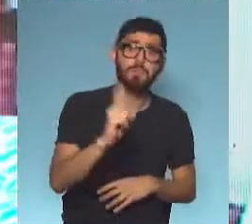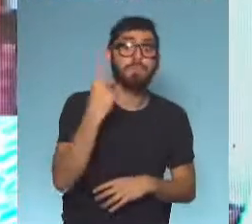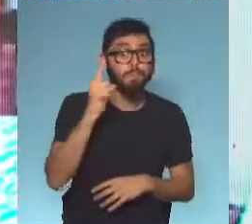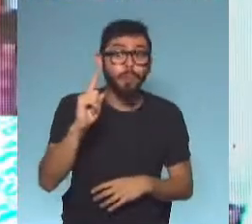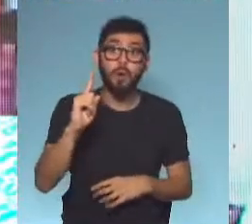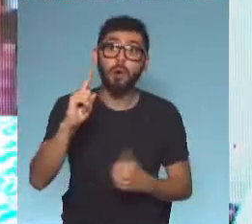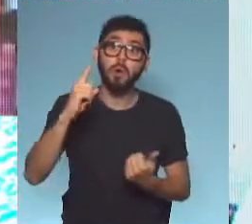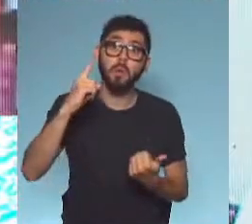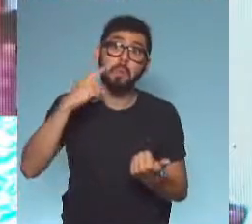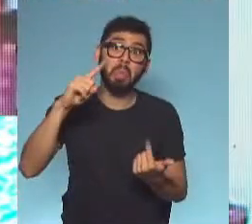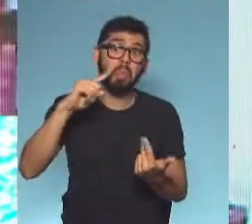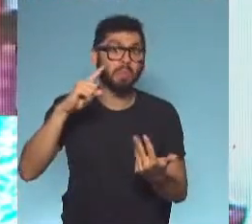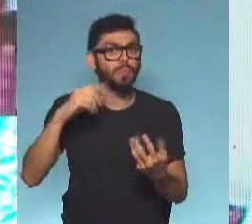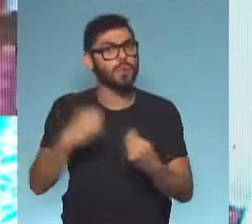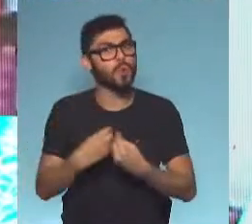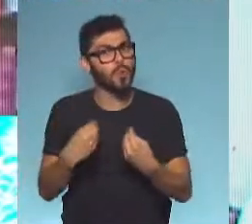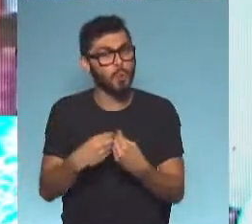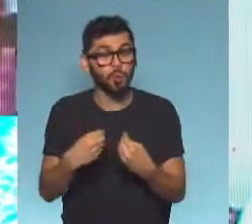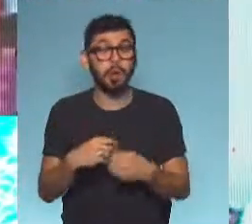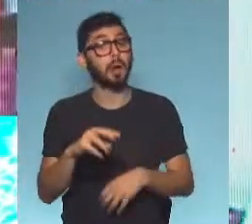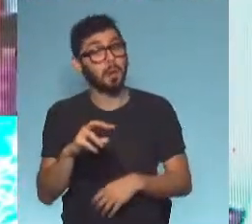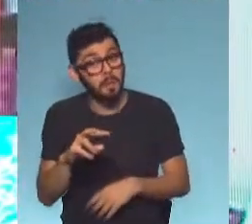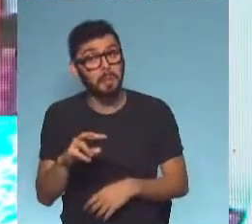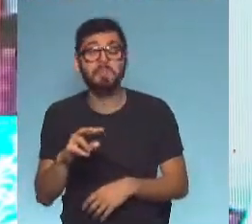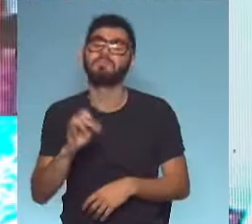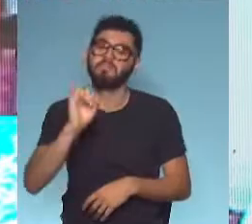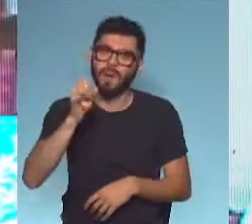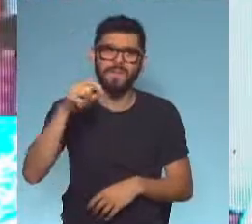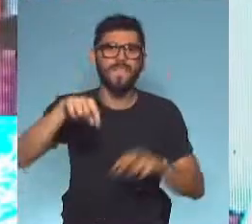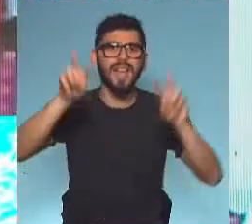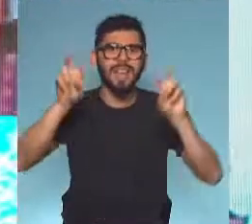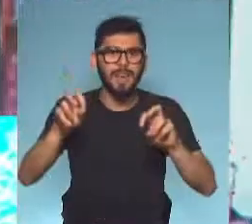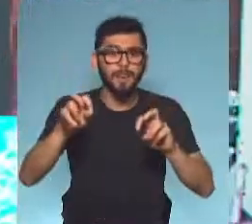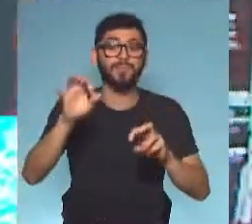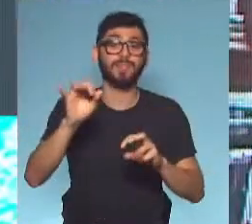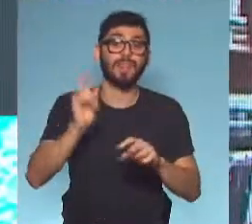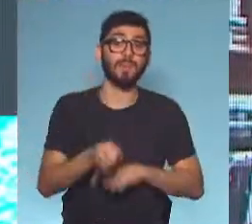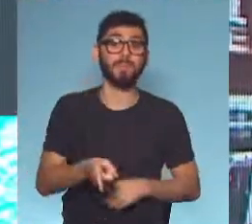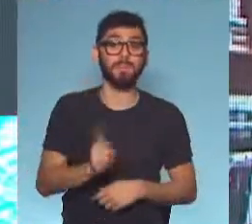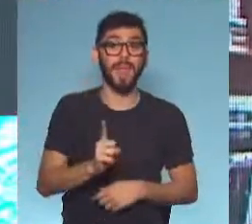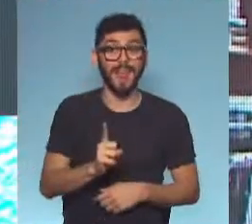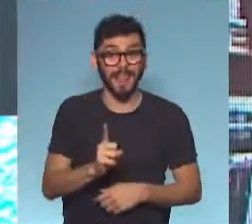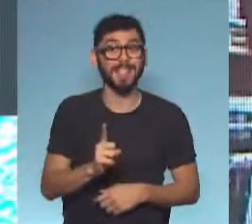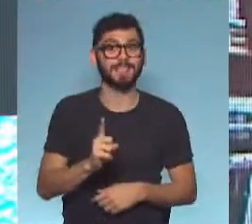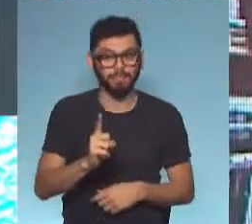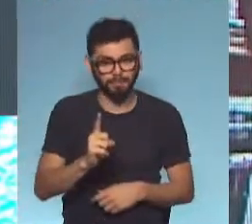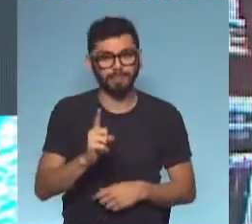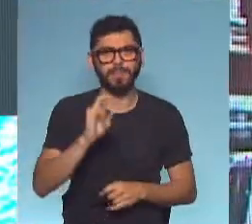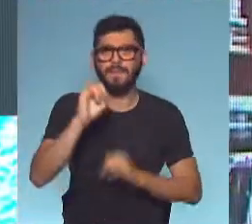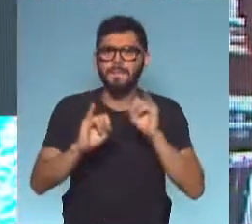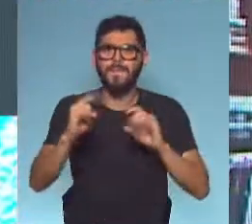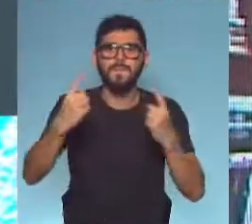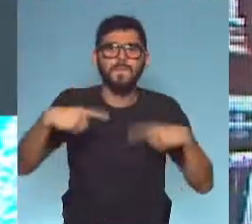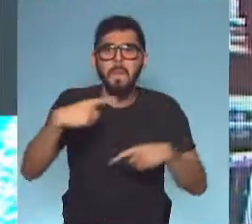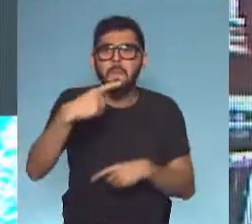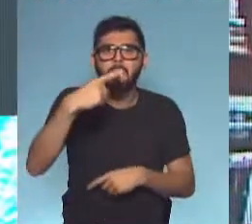muchas cosas. Opa. Sí. A ver. Así que el tema de hoy es el pene. Bien. Vamos a hablar de